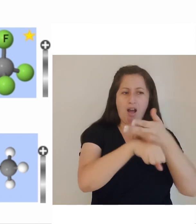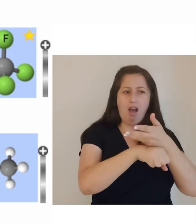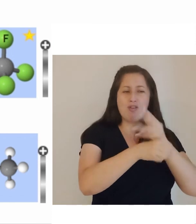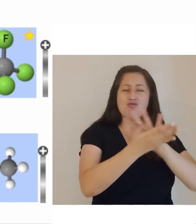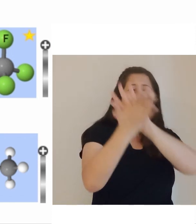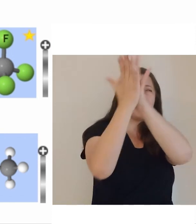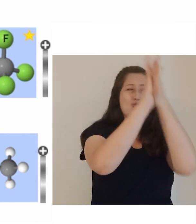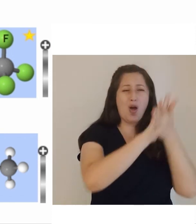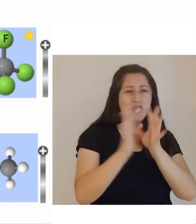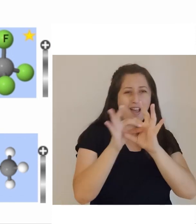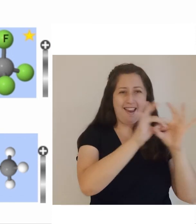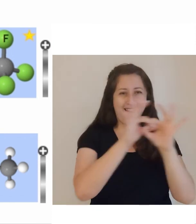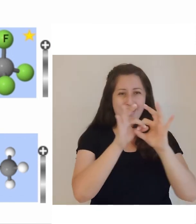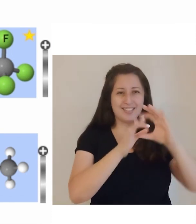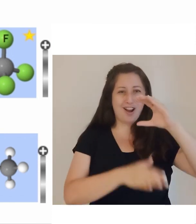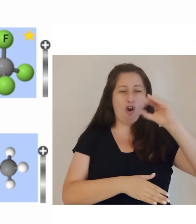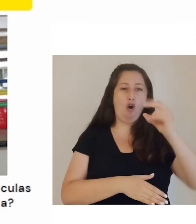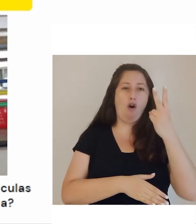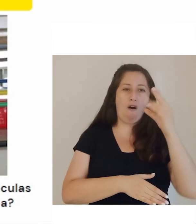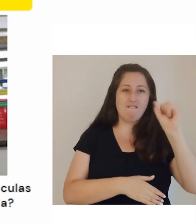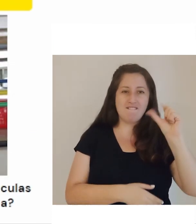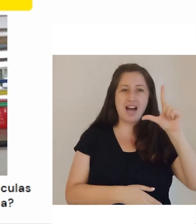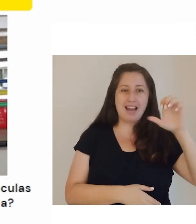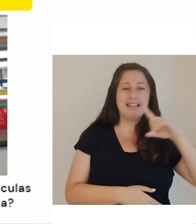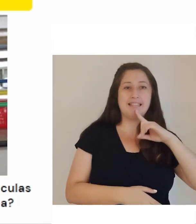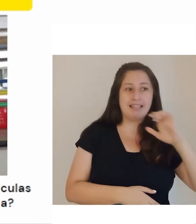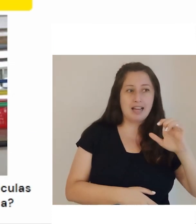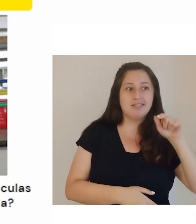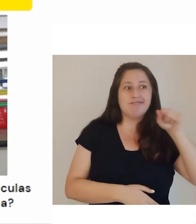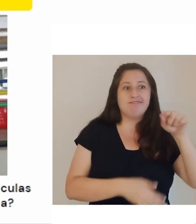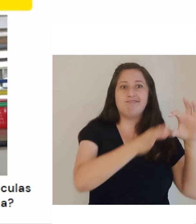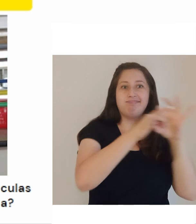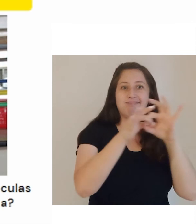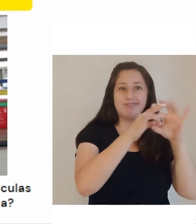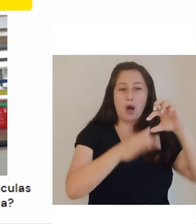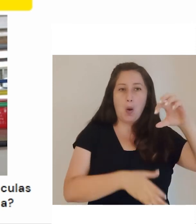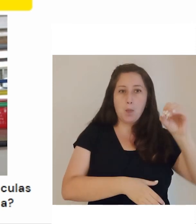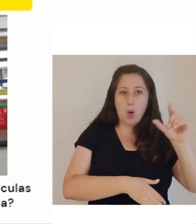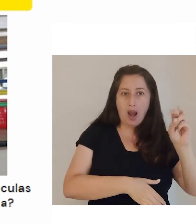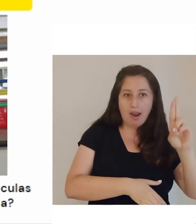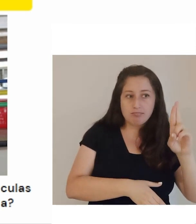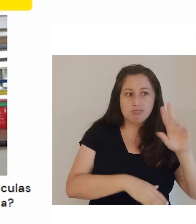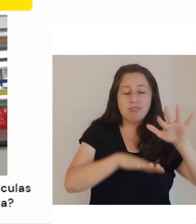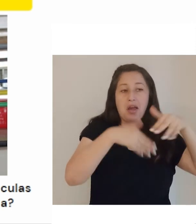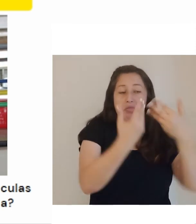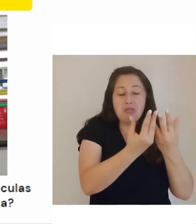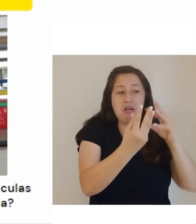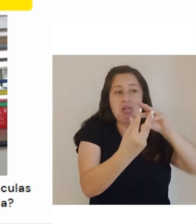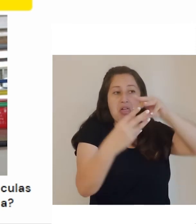enlaces covalentes polares, es apolar, por lo que su orientación en sí no se vería